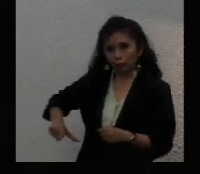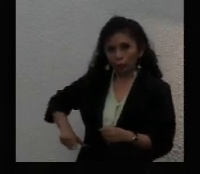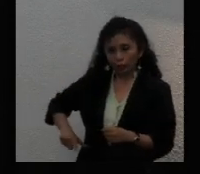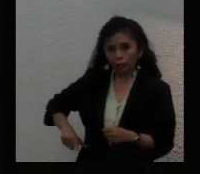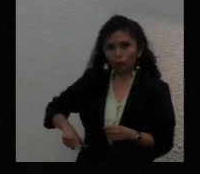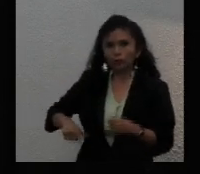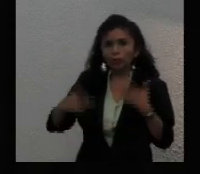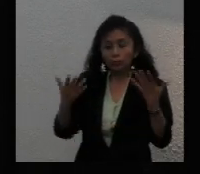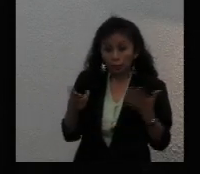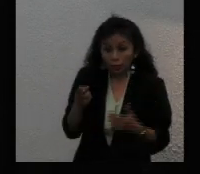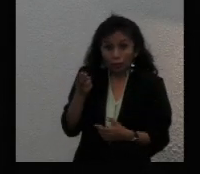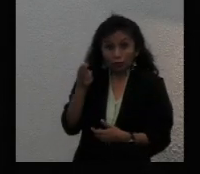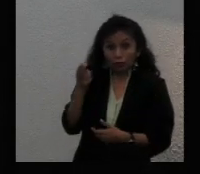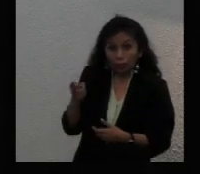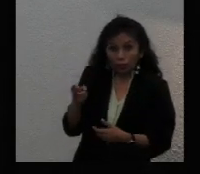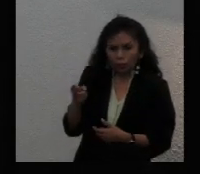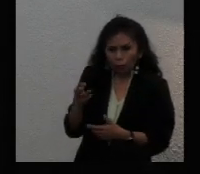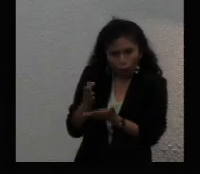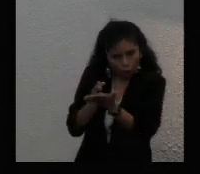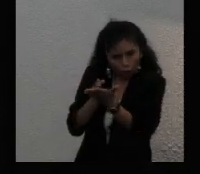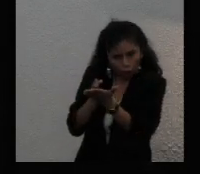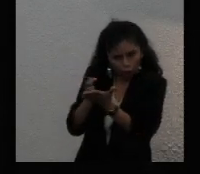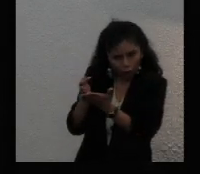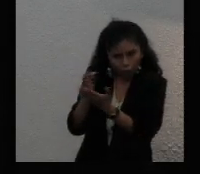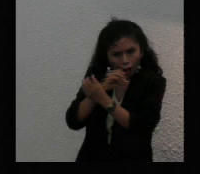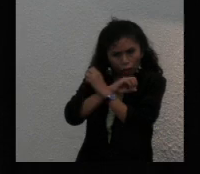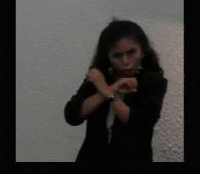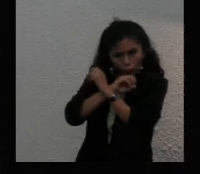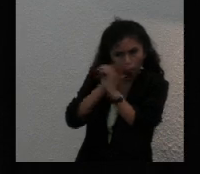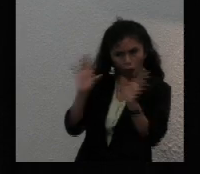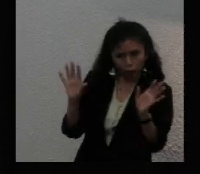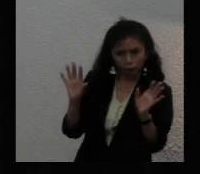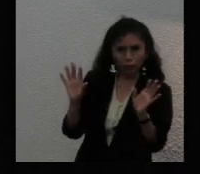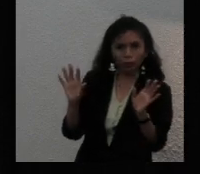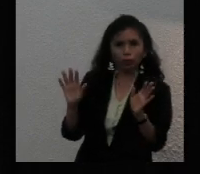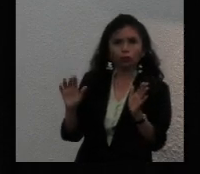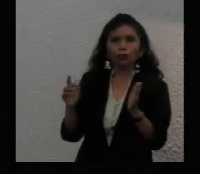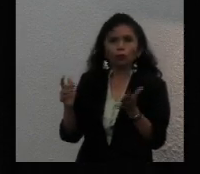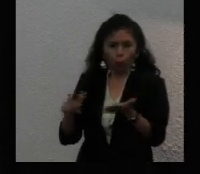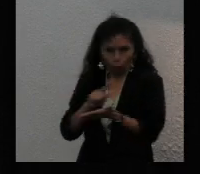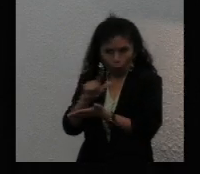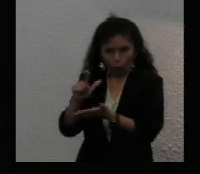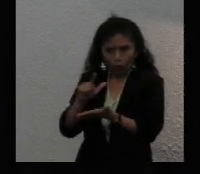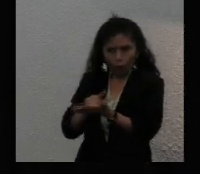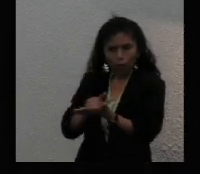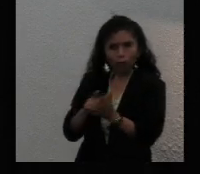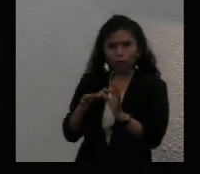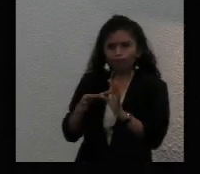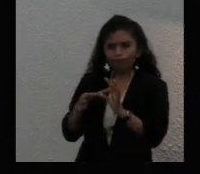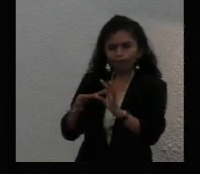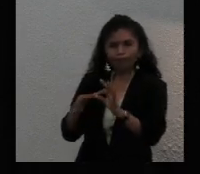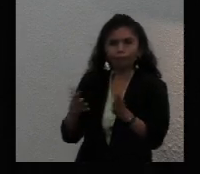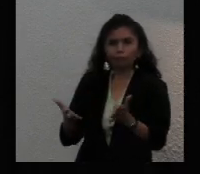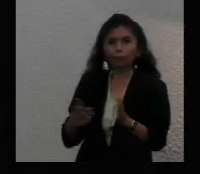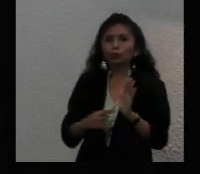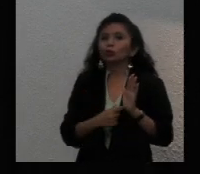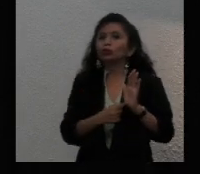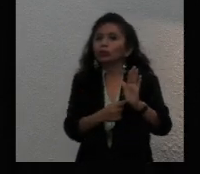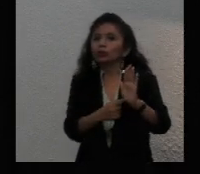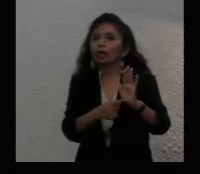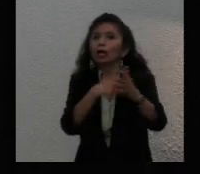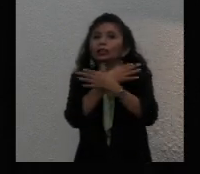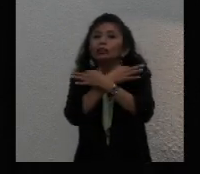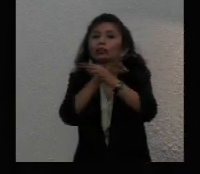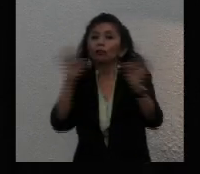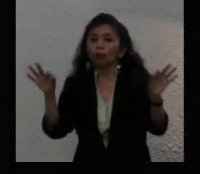a través del cual, fiel a la transparencia y al mandato republicano, se rinden cuentas y se informa